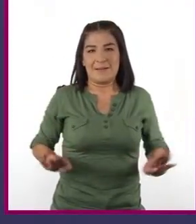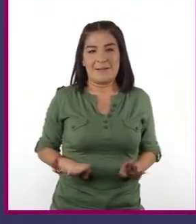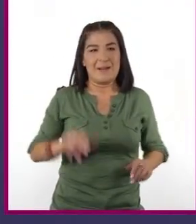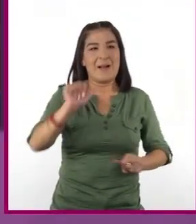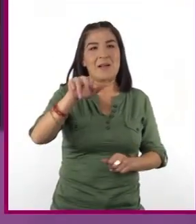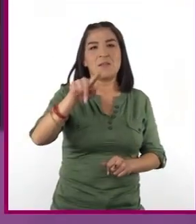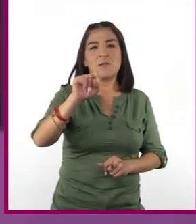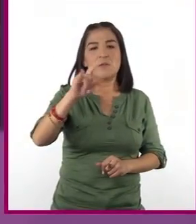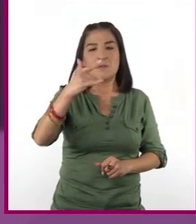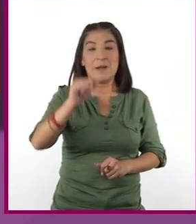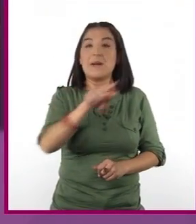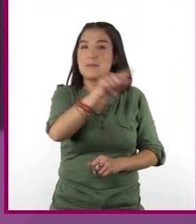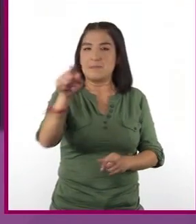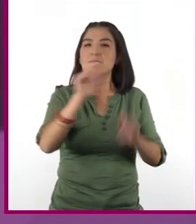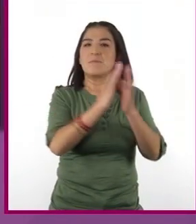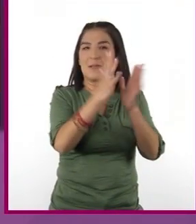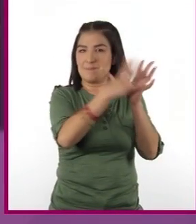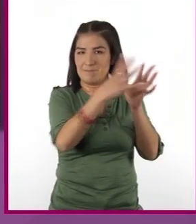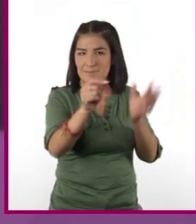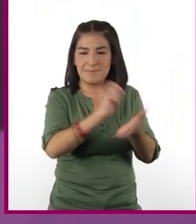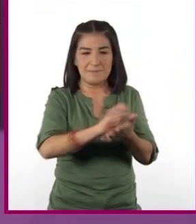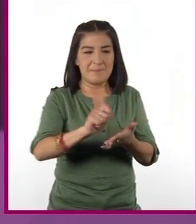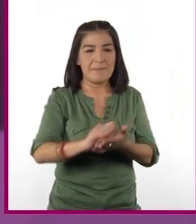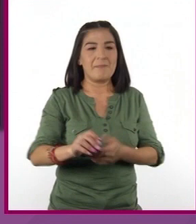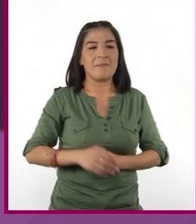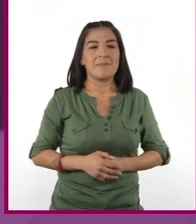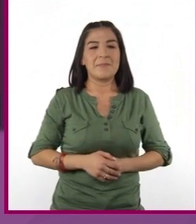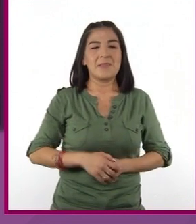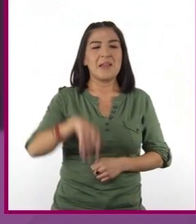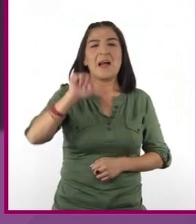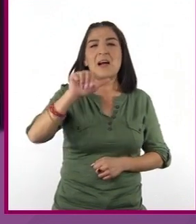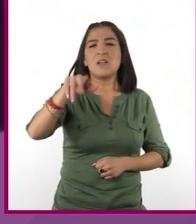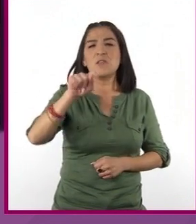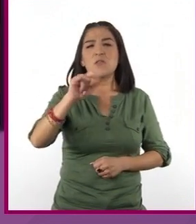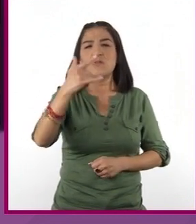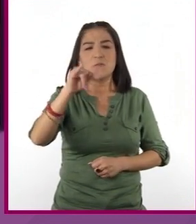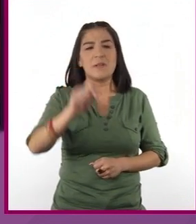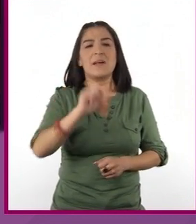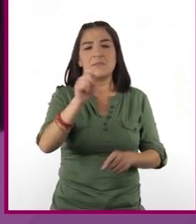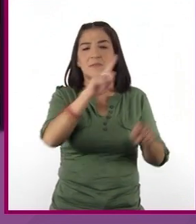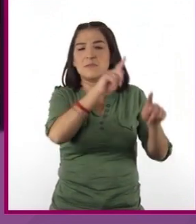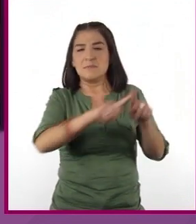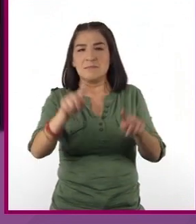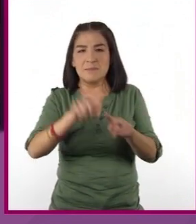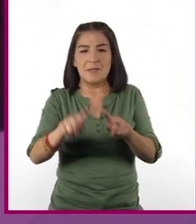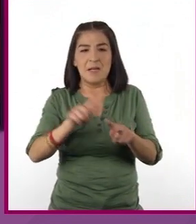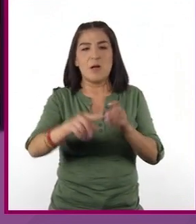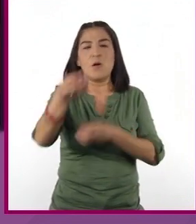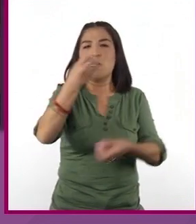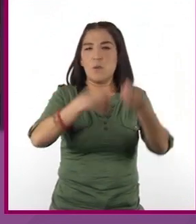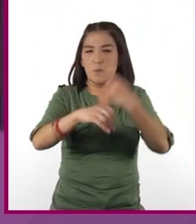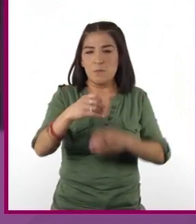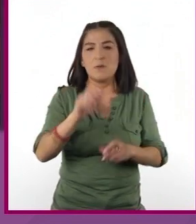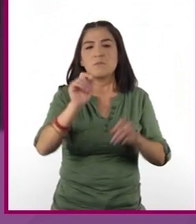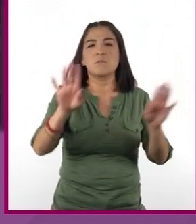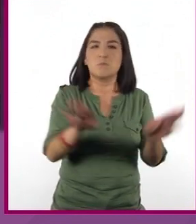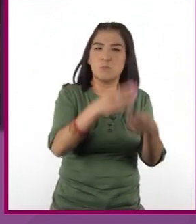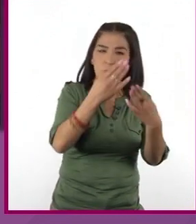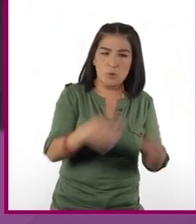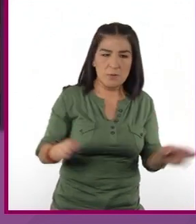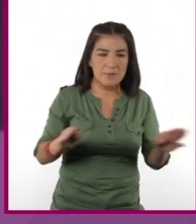nota. Las antologías son una compilación de diversas obras, literarias,